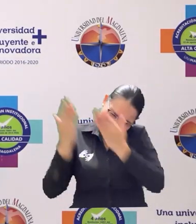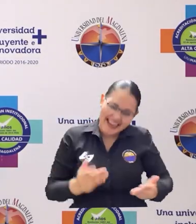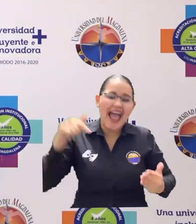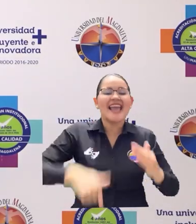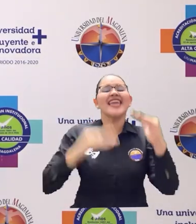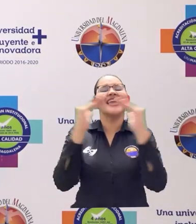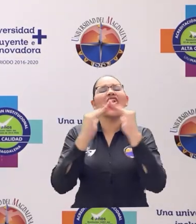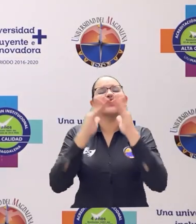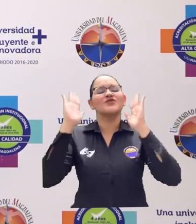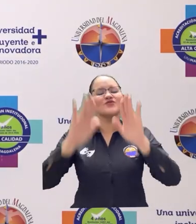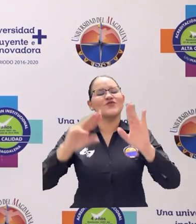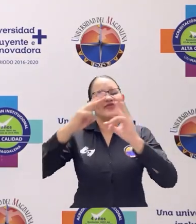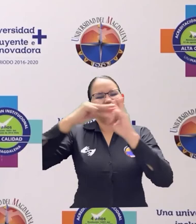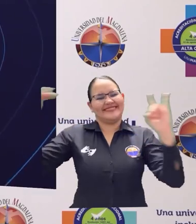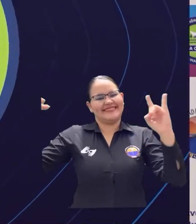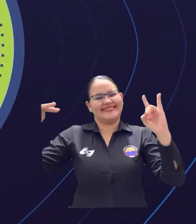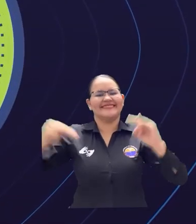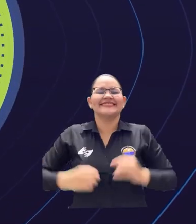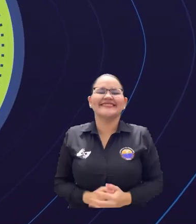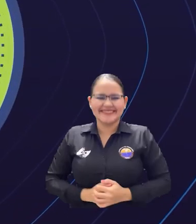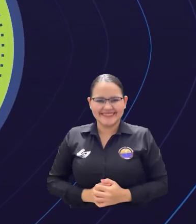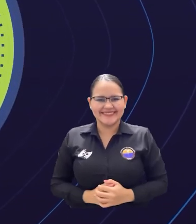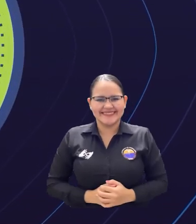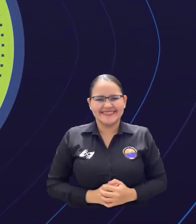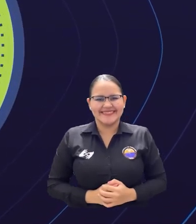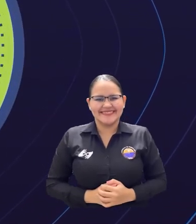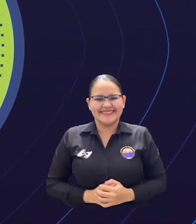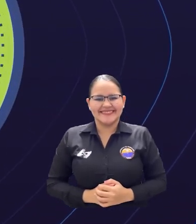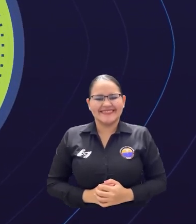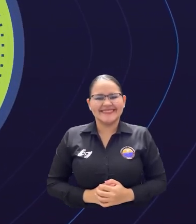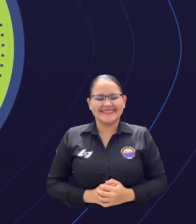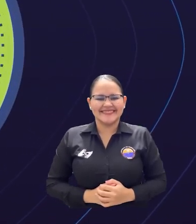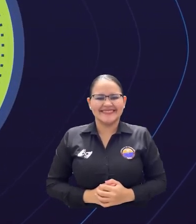Bienvenidos a su casa, la Universidad del Magdalena.